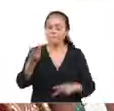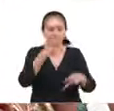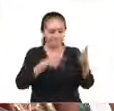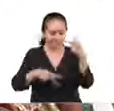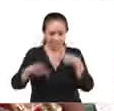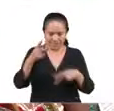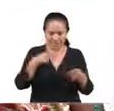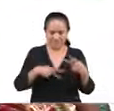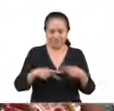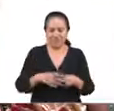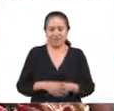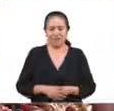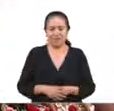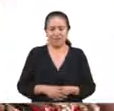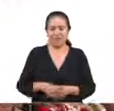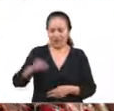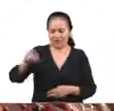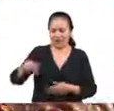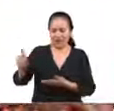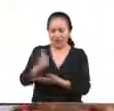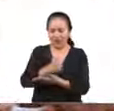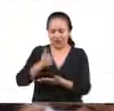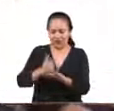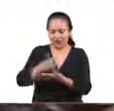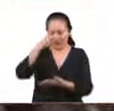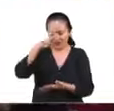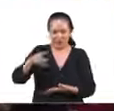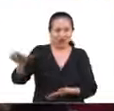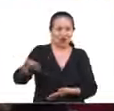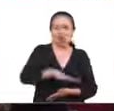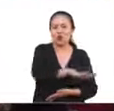Bienvenidas a la Ciudad de México.